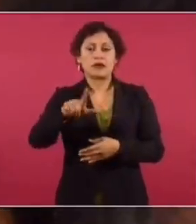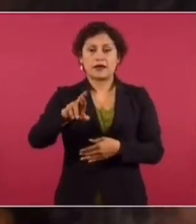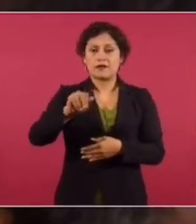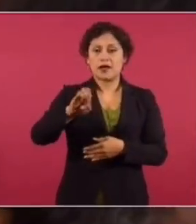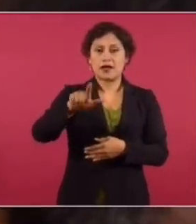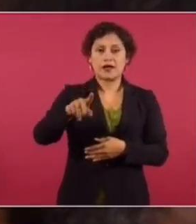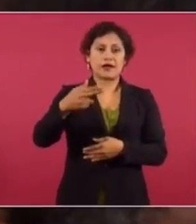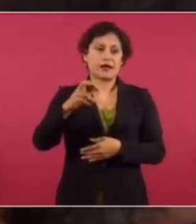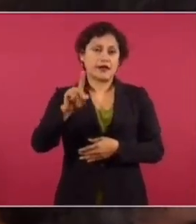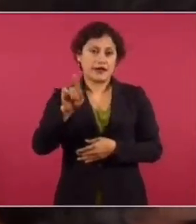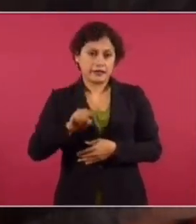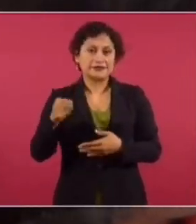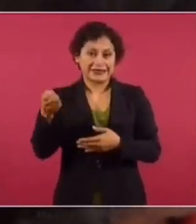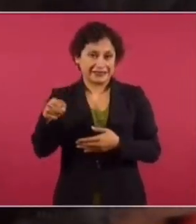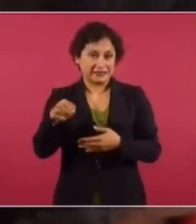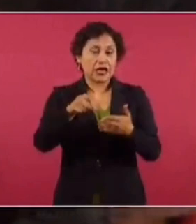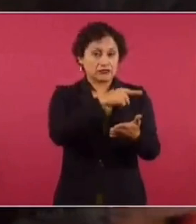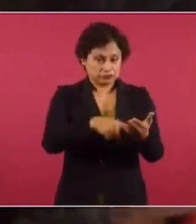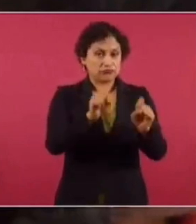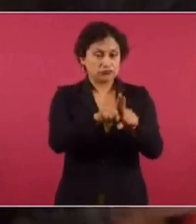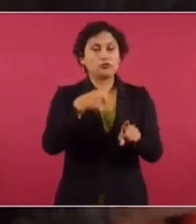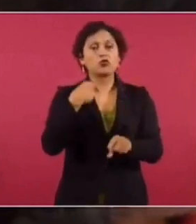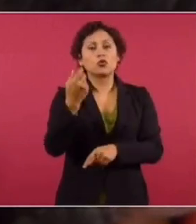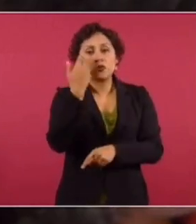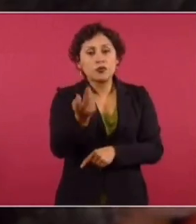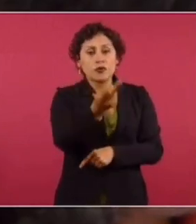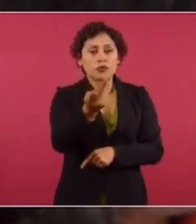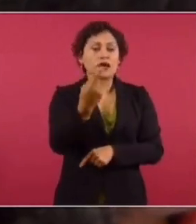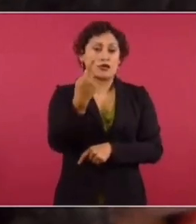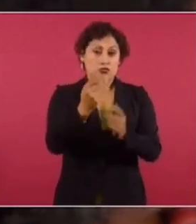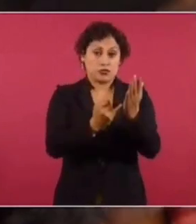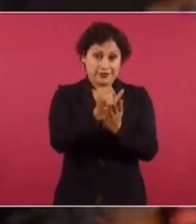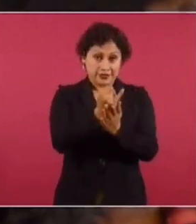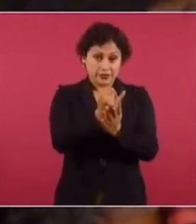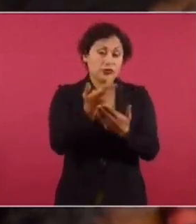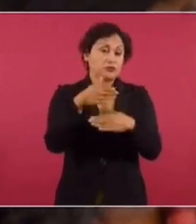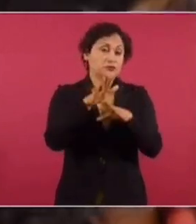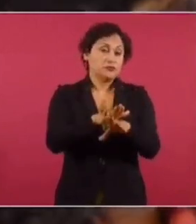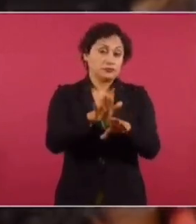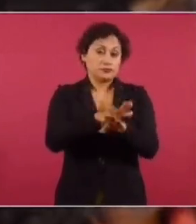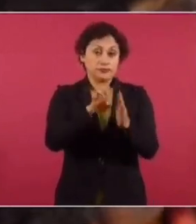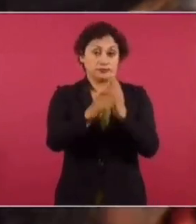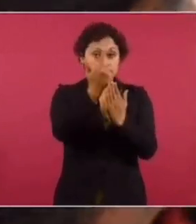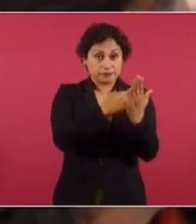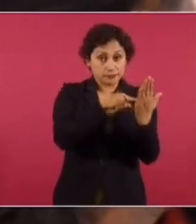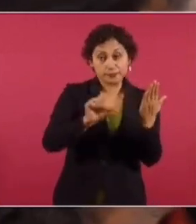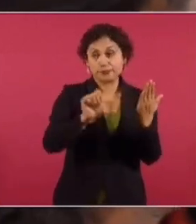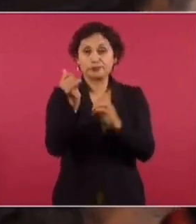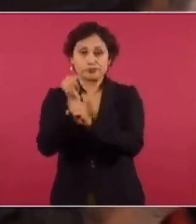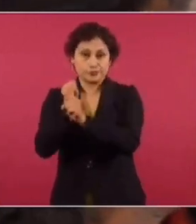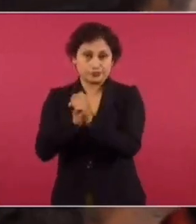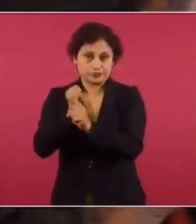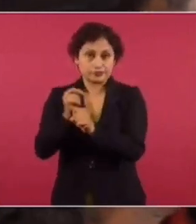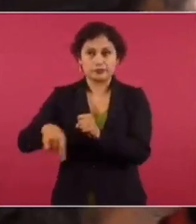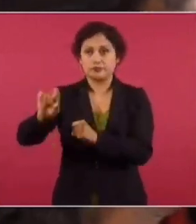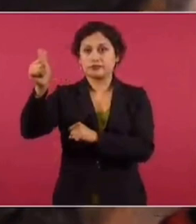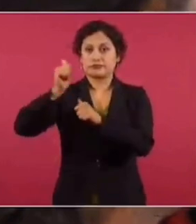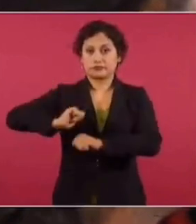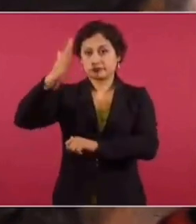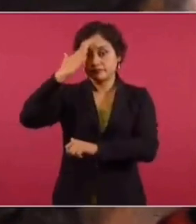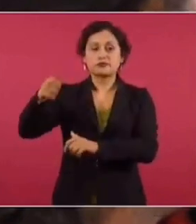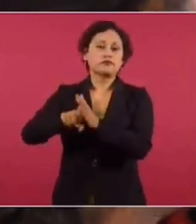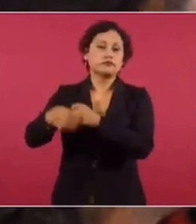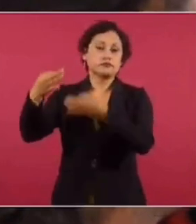Rafael Hernández Nieto, que fue una de las que se cancelaron, de las 21 órdenes de aprehensión que se cancelaron, solo preguntarle si esta decisión tuvo que ver con que estas órdenes están relacionadas con investigaciones que incluso se están haciendo por parte de